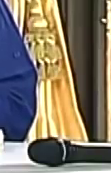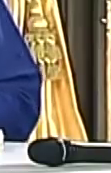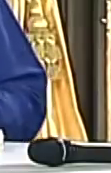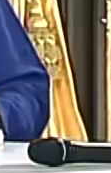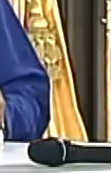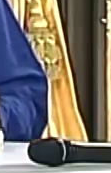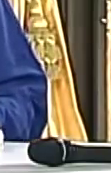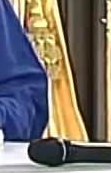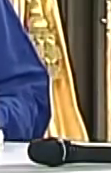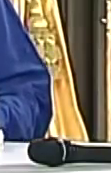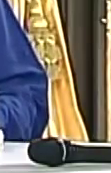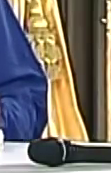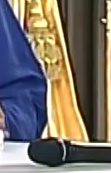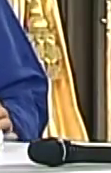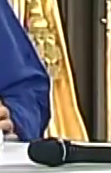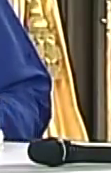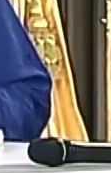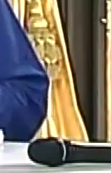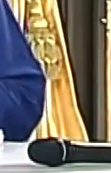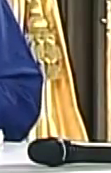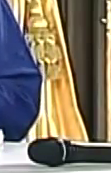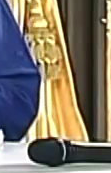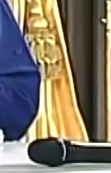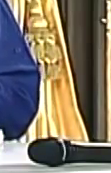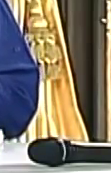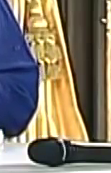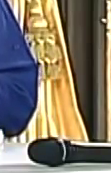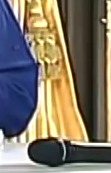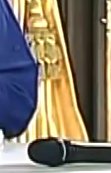llegué como a la 1:00 a.m.